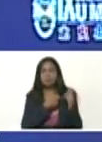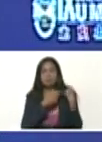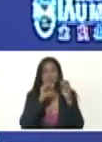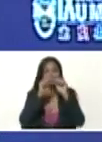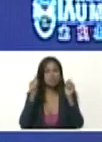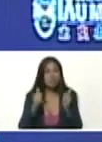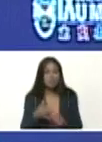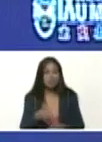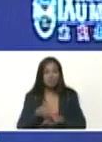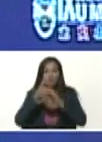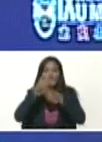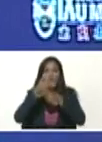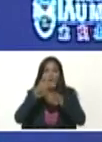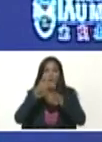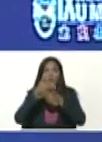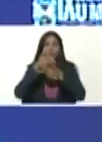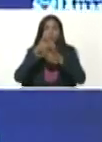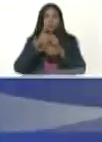sistema de armas,